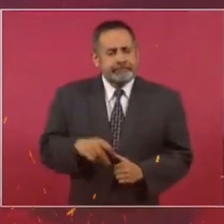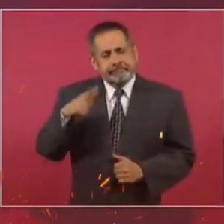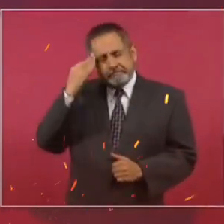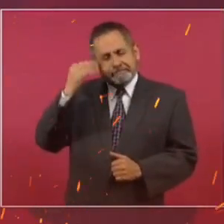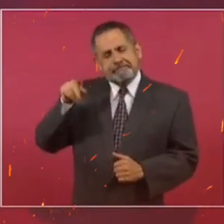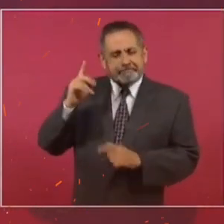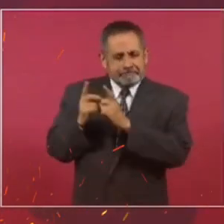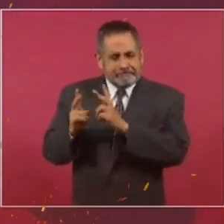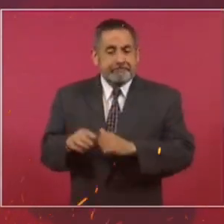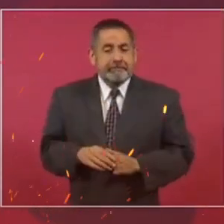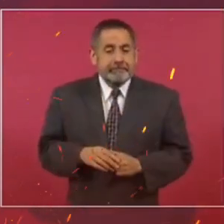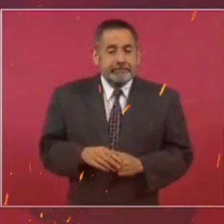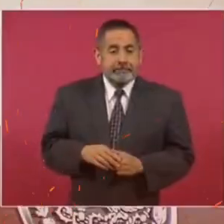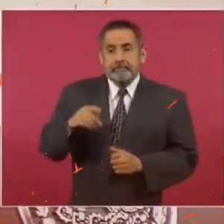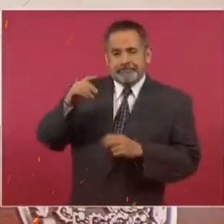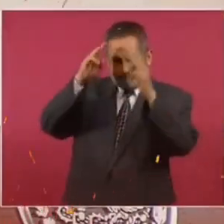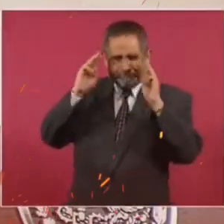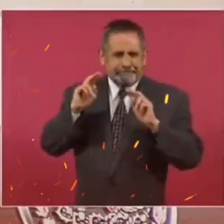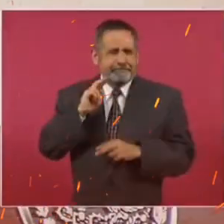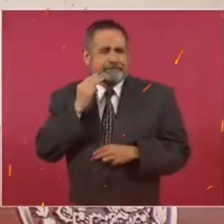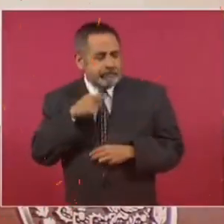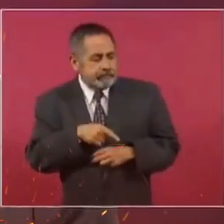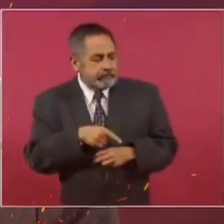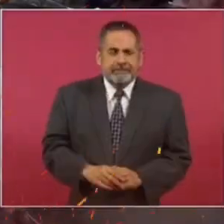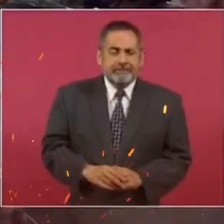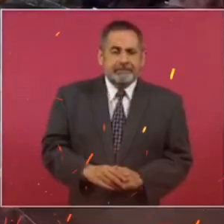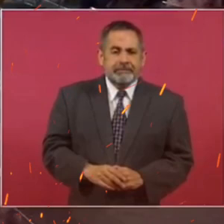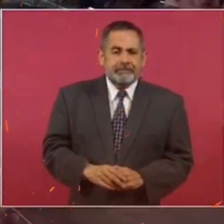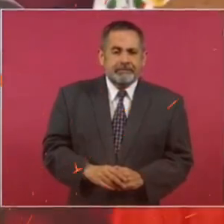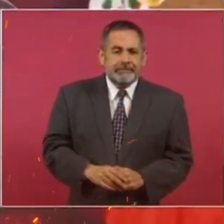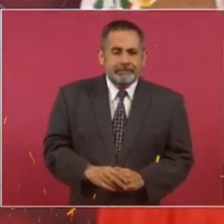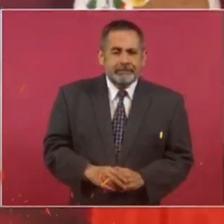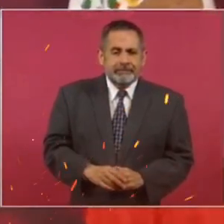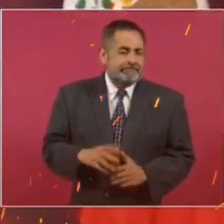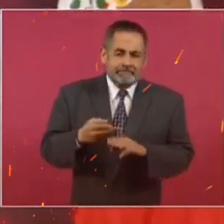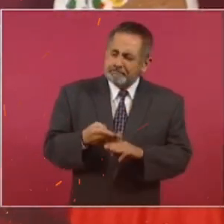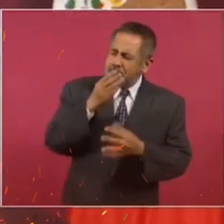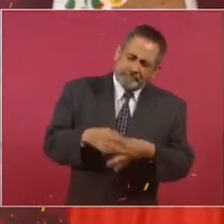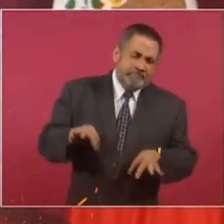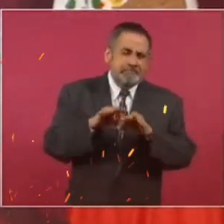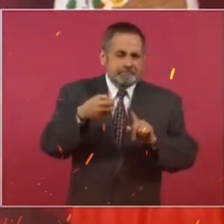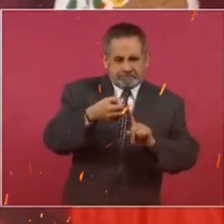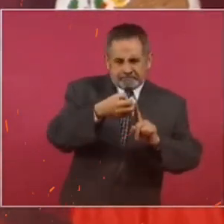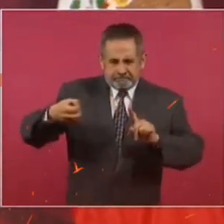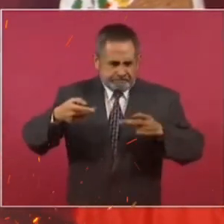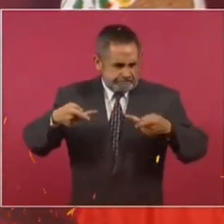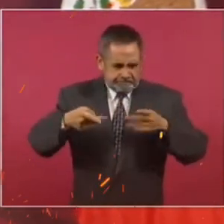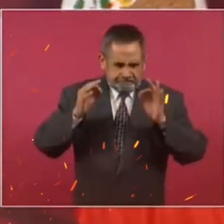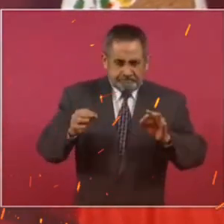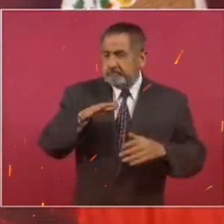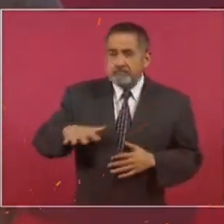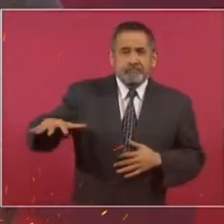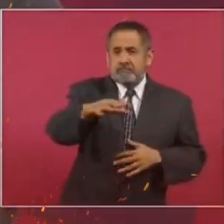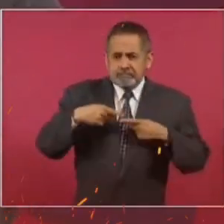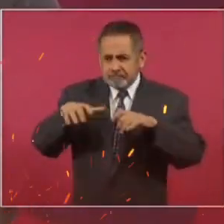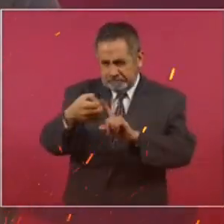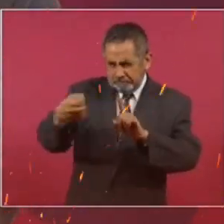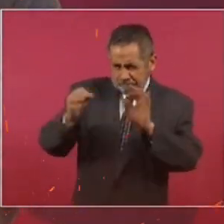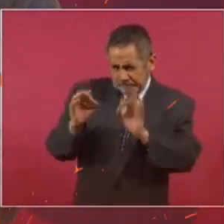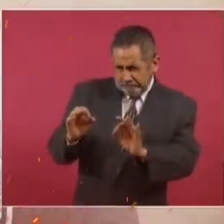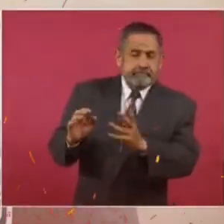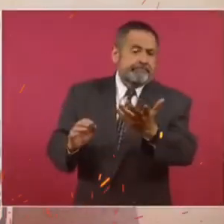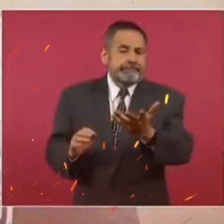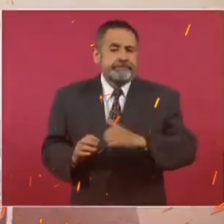tiempo que la Virgen le contestó, organízate. Es muy importante la organización del pueblo y la